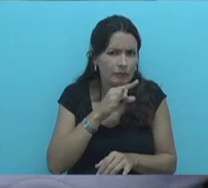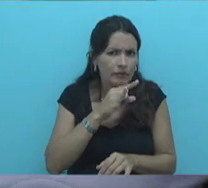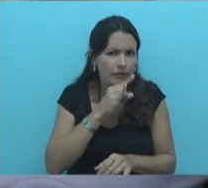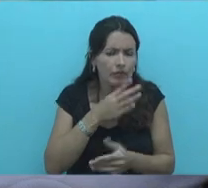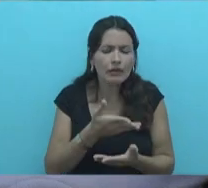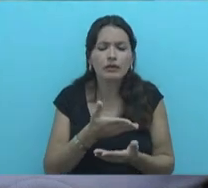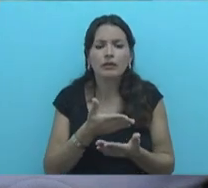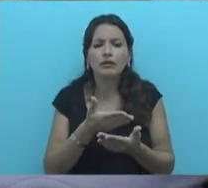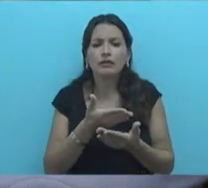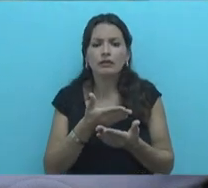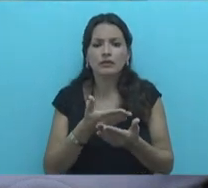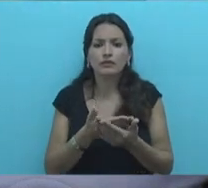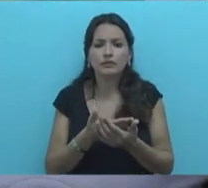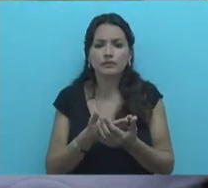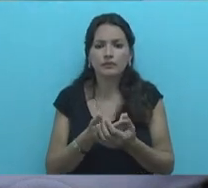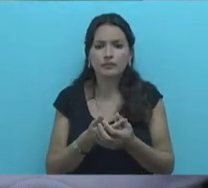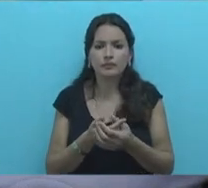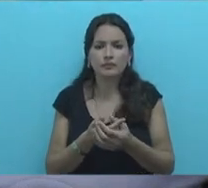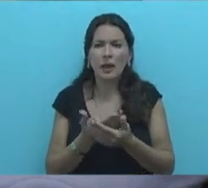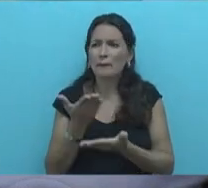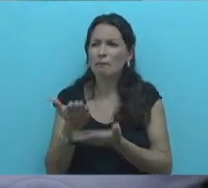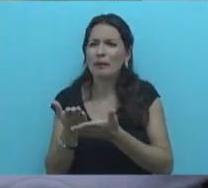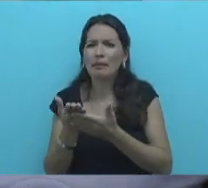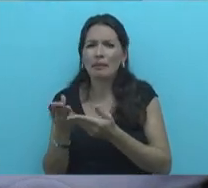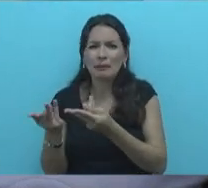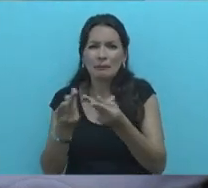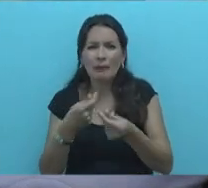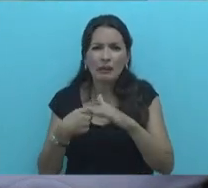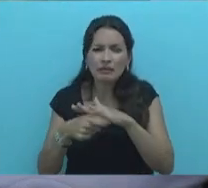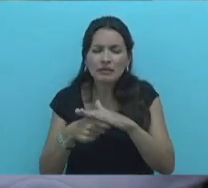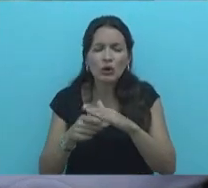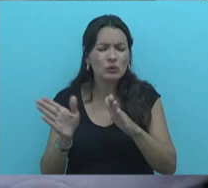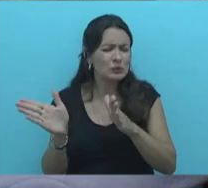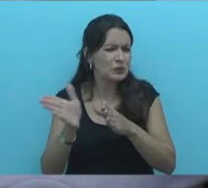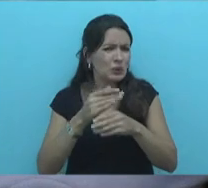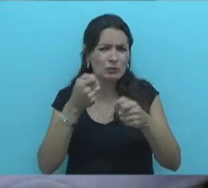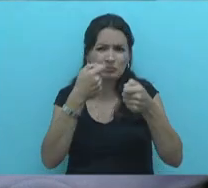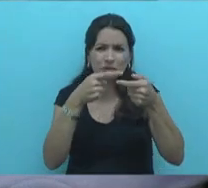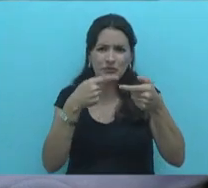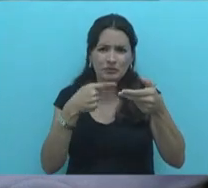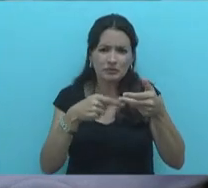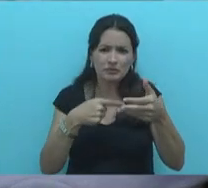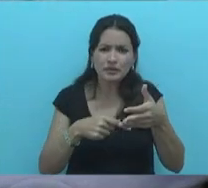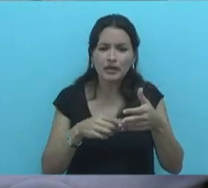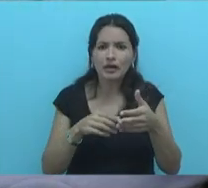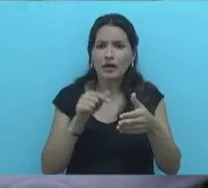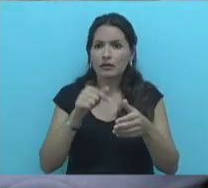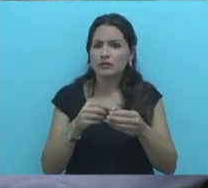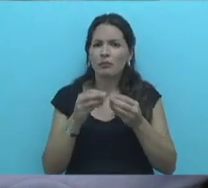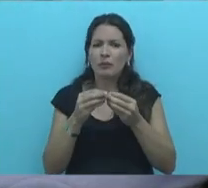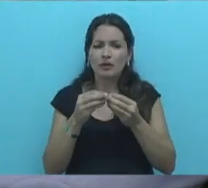además vinculados con extorsiones a empresarios, son parte efectivamente de un plan